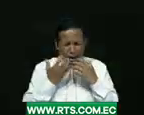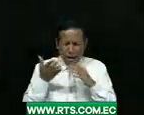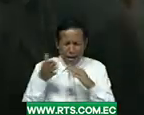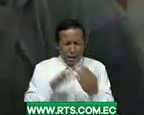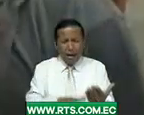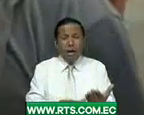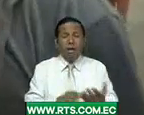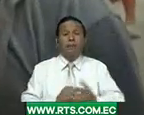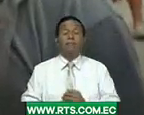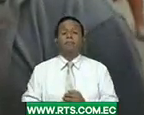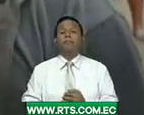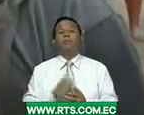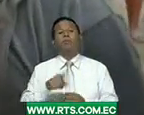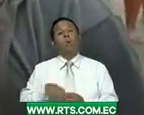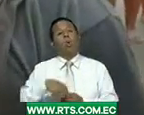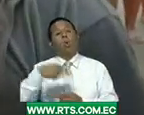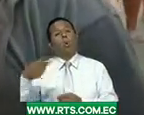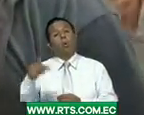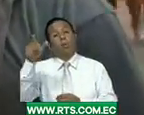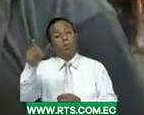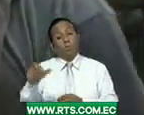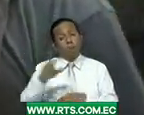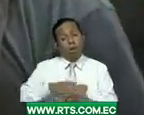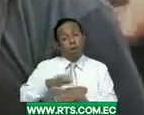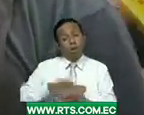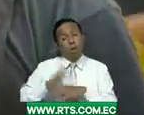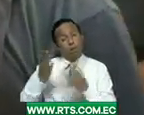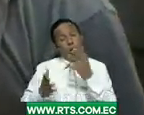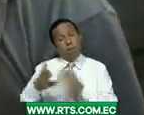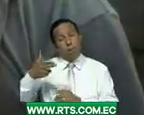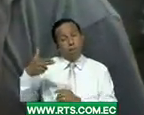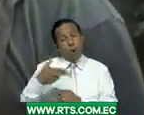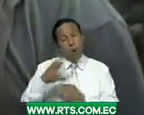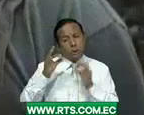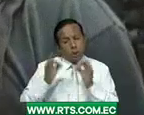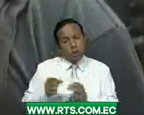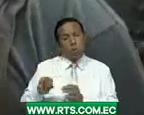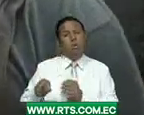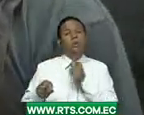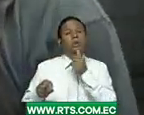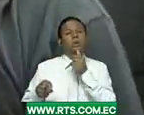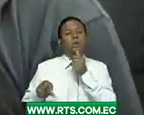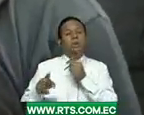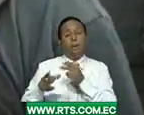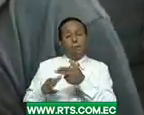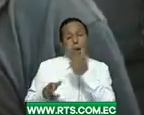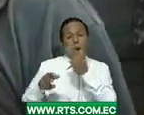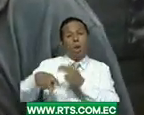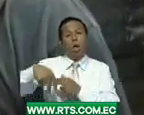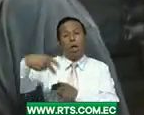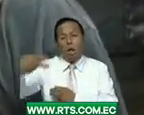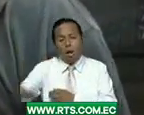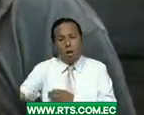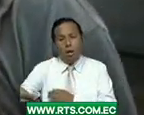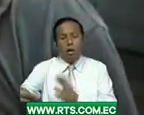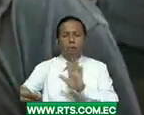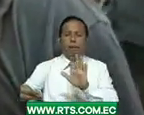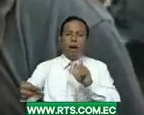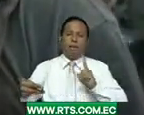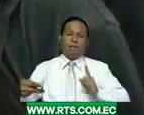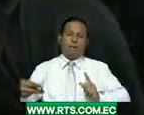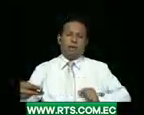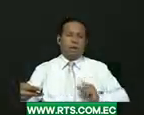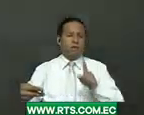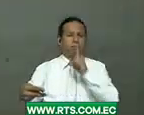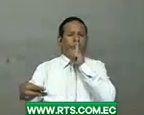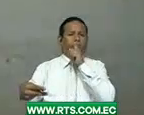muerto. Tenemos otra persona que pudiese estar vinculada, que el momento se encuentra herida, pero todavía no podemos adelantar